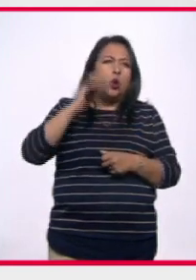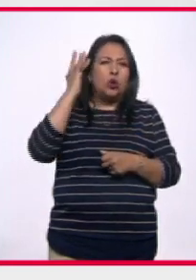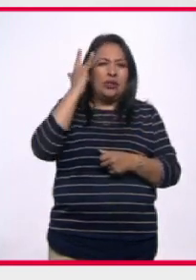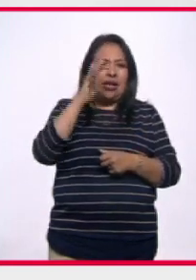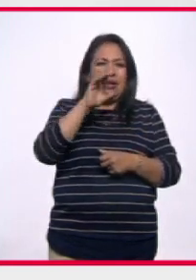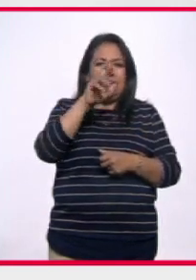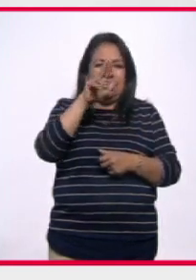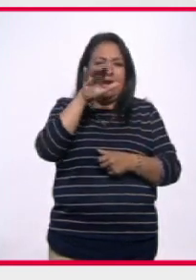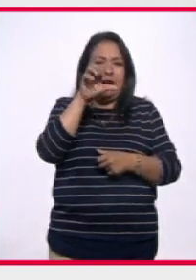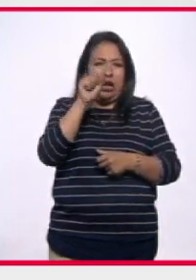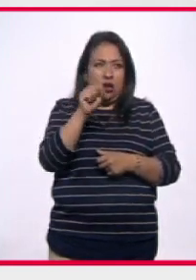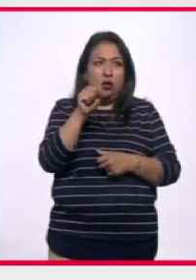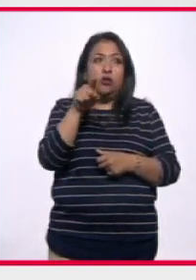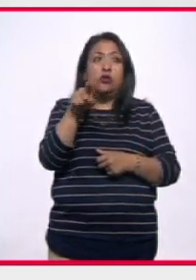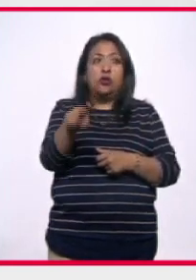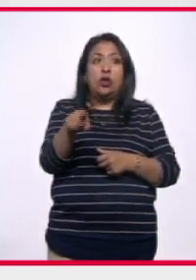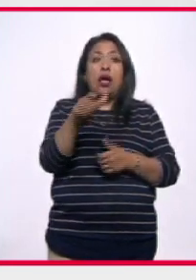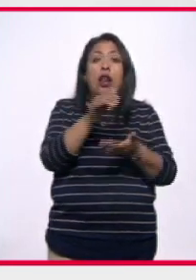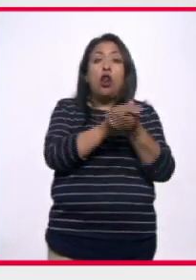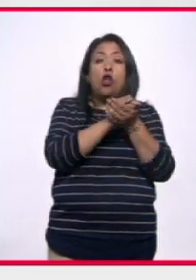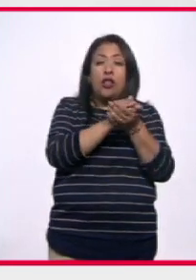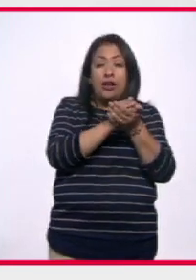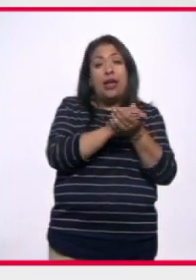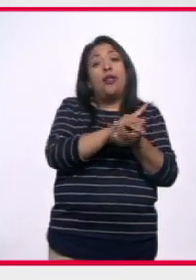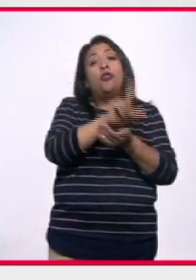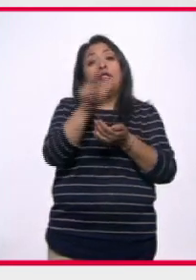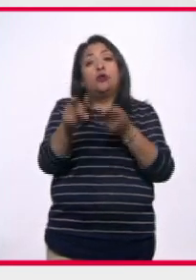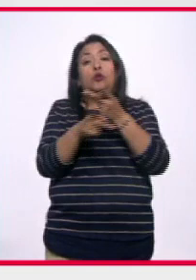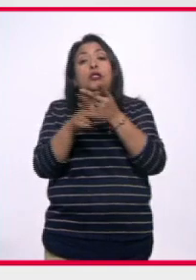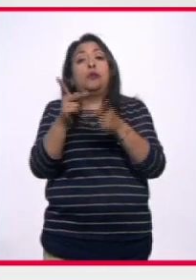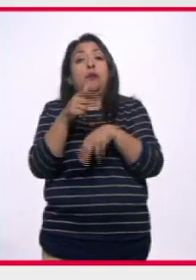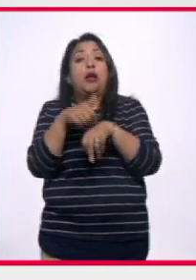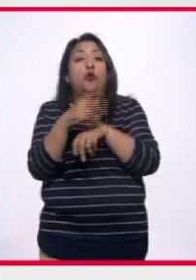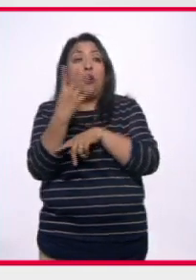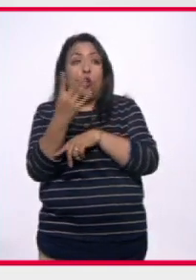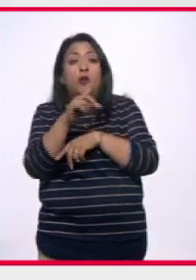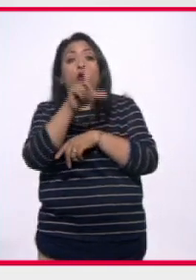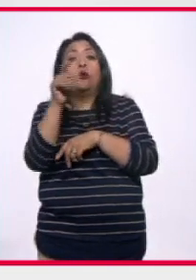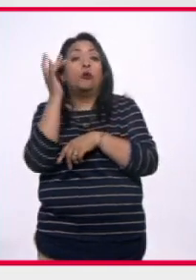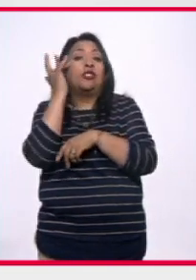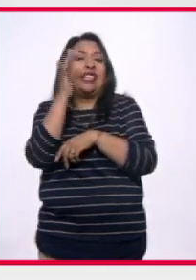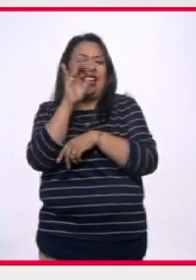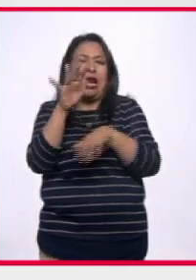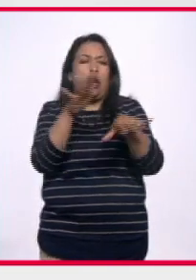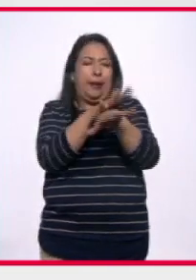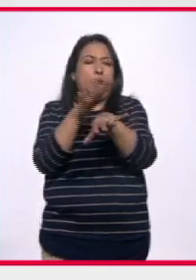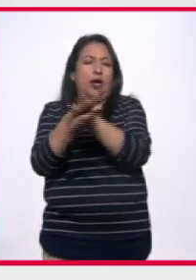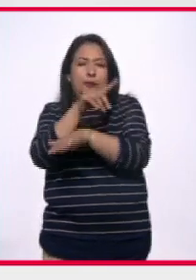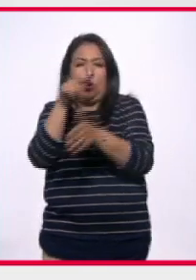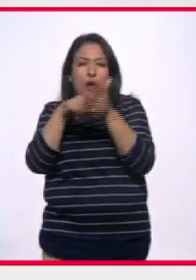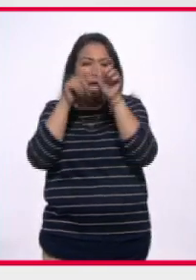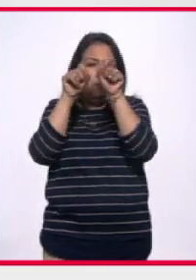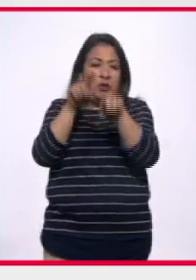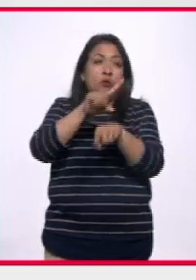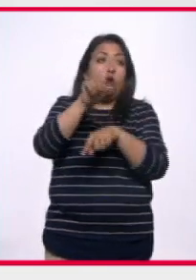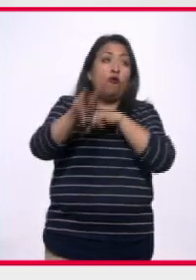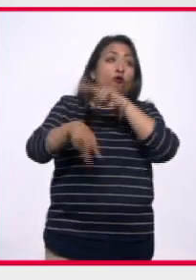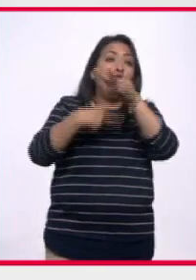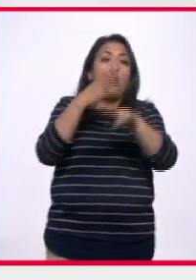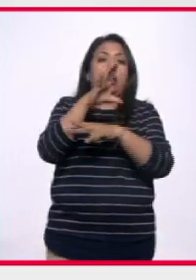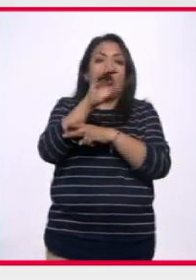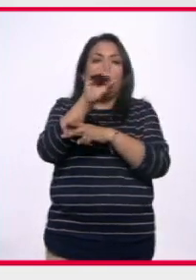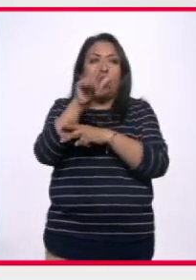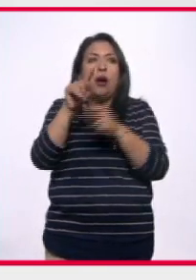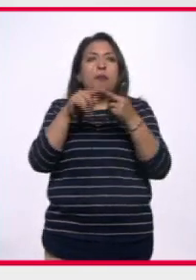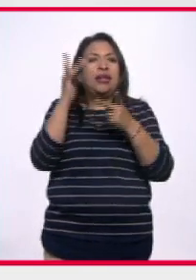carlos de la lotería nacional pasar a la prepa 4 y luego san carlos luego este me fui a wapa y a